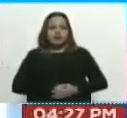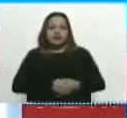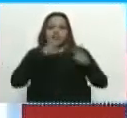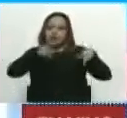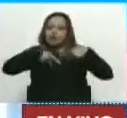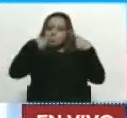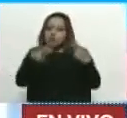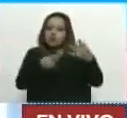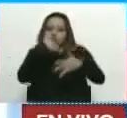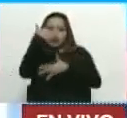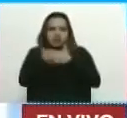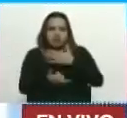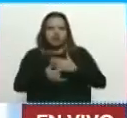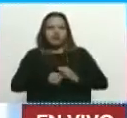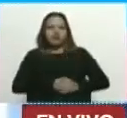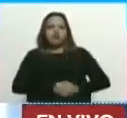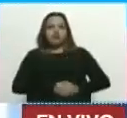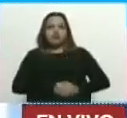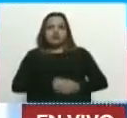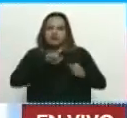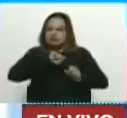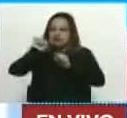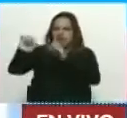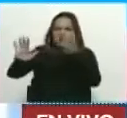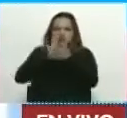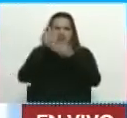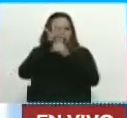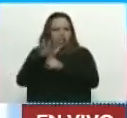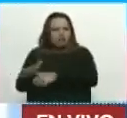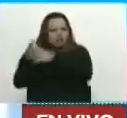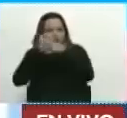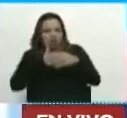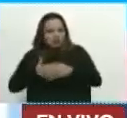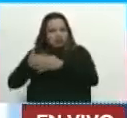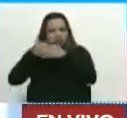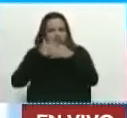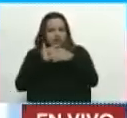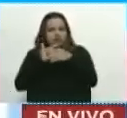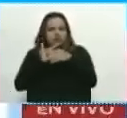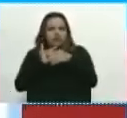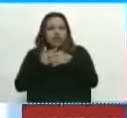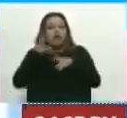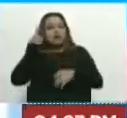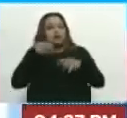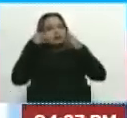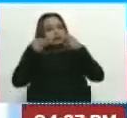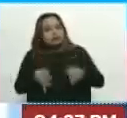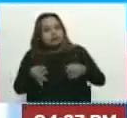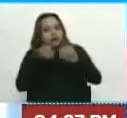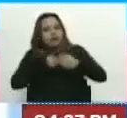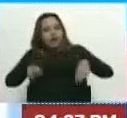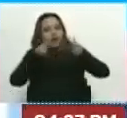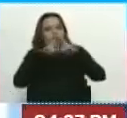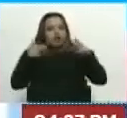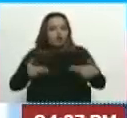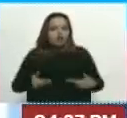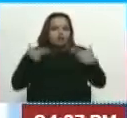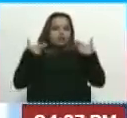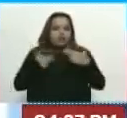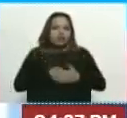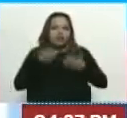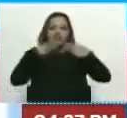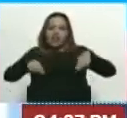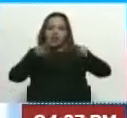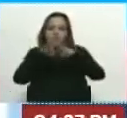actualización de ese proyecto de rechazo a la dominación imperialista, de afirmación de valores humanistas, de valores